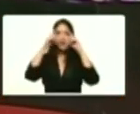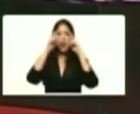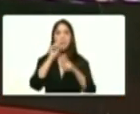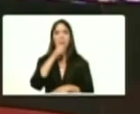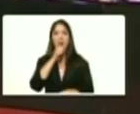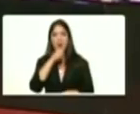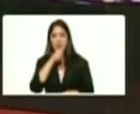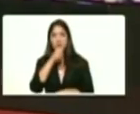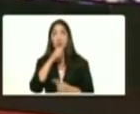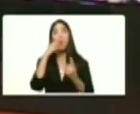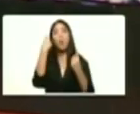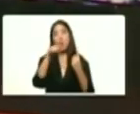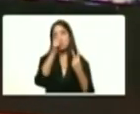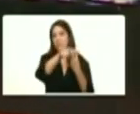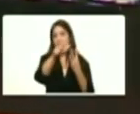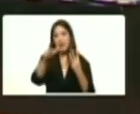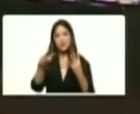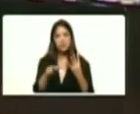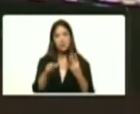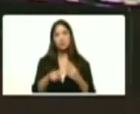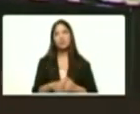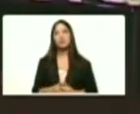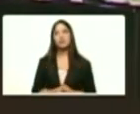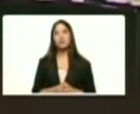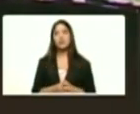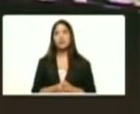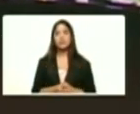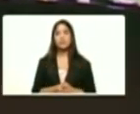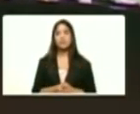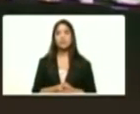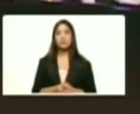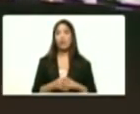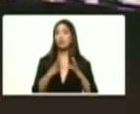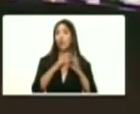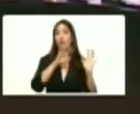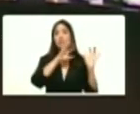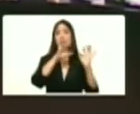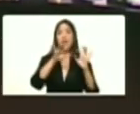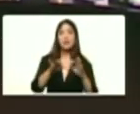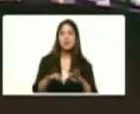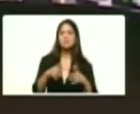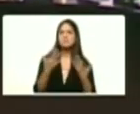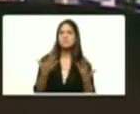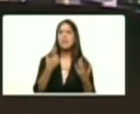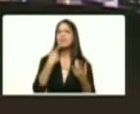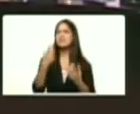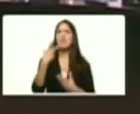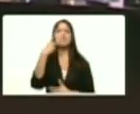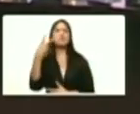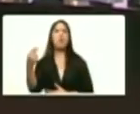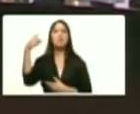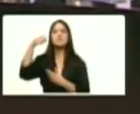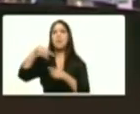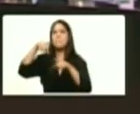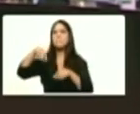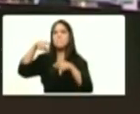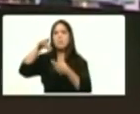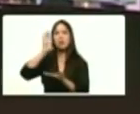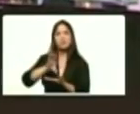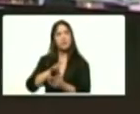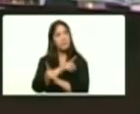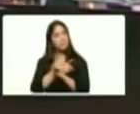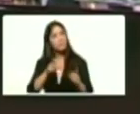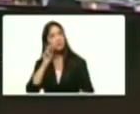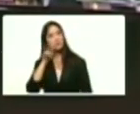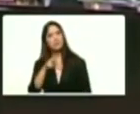Alud y compañía, Ramos Alud y su banda han salido a oponerse a la agricultura urbana, pero se ha